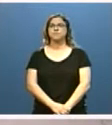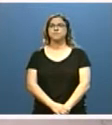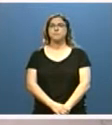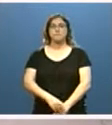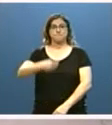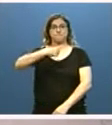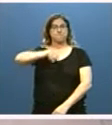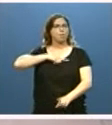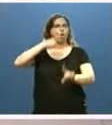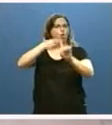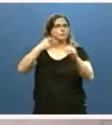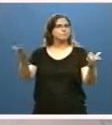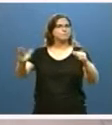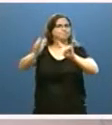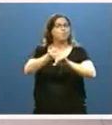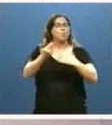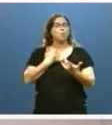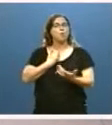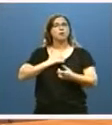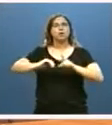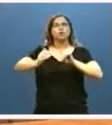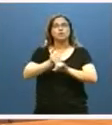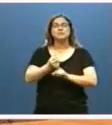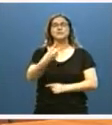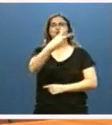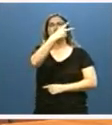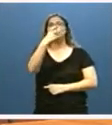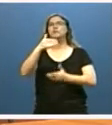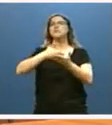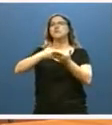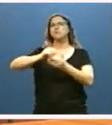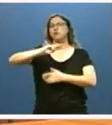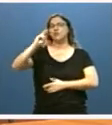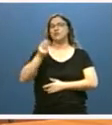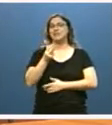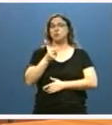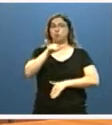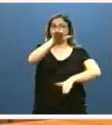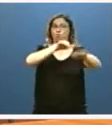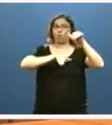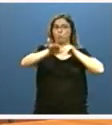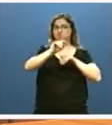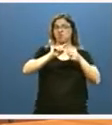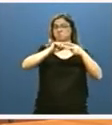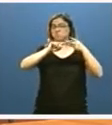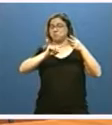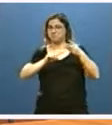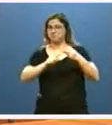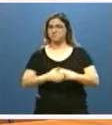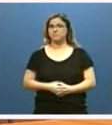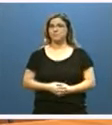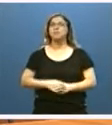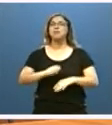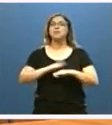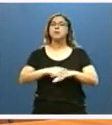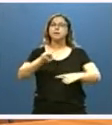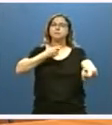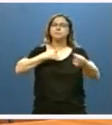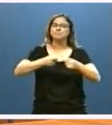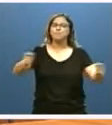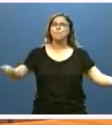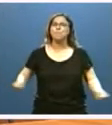nuestro objetivo es alcanzar una dotación de hasta 200 millones de euros en las primeras convocatorias para la comercialización y promoción